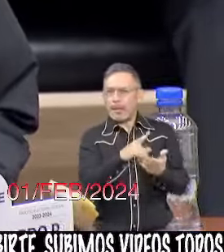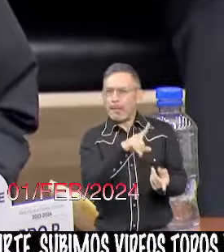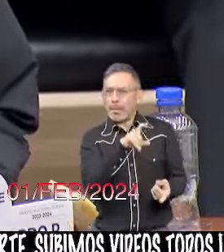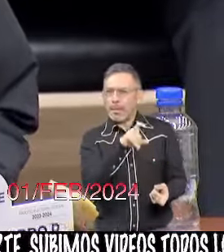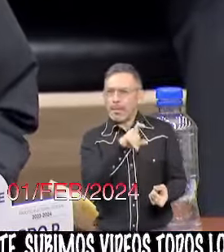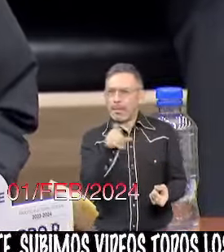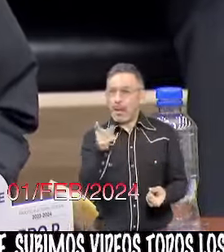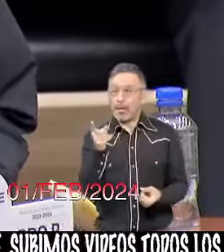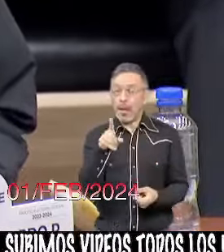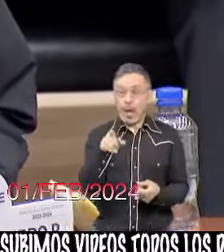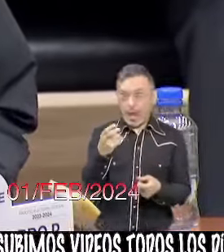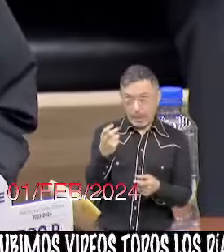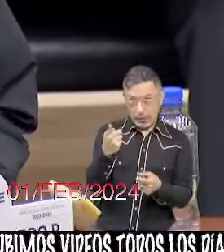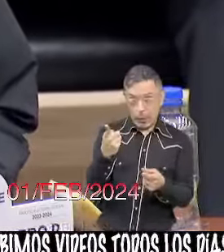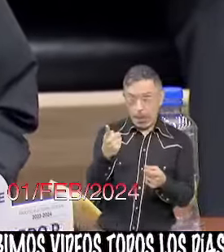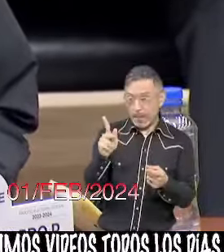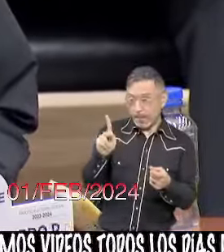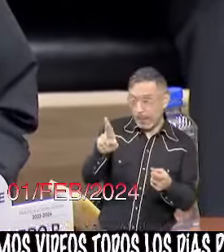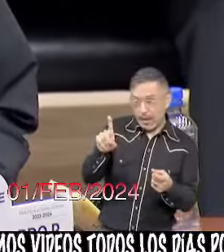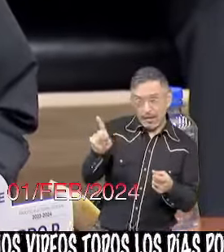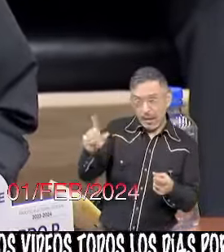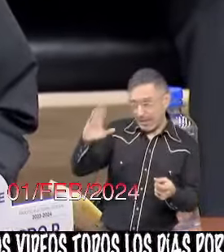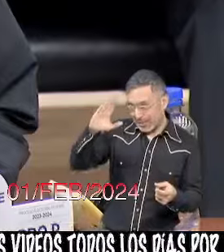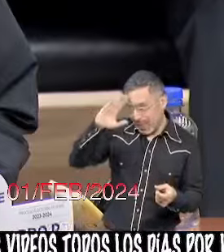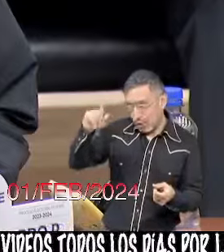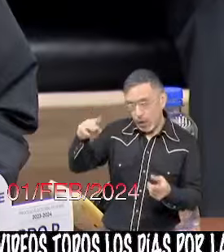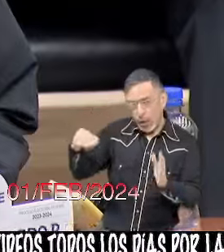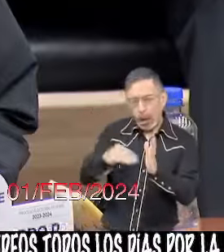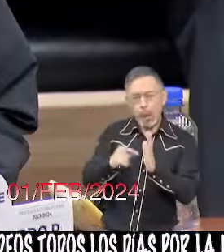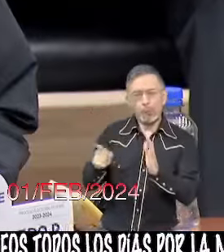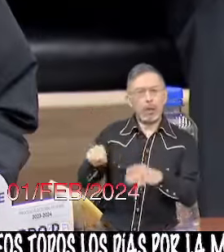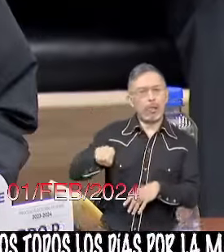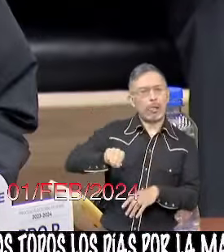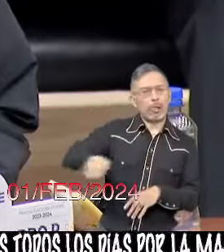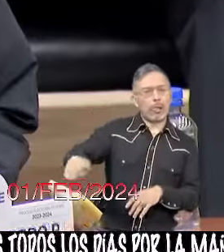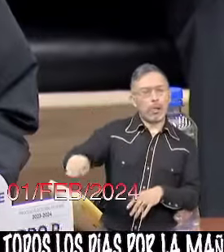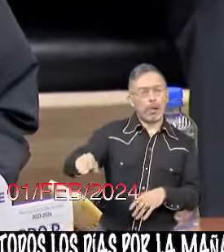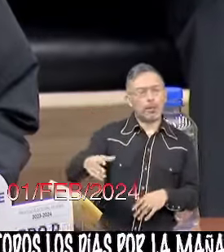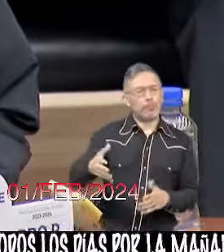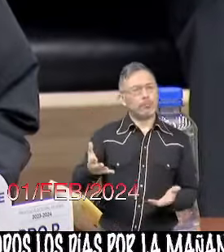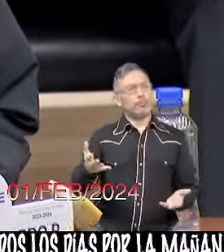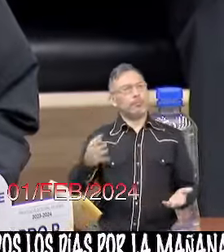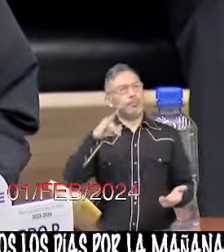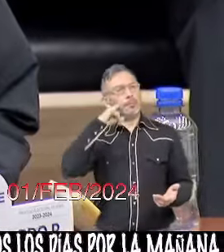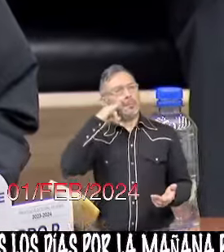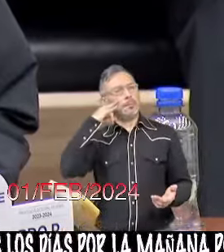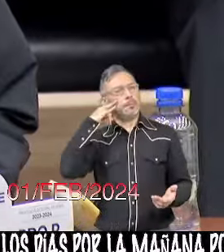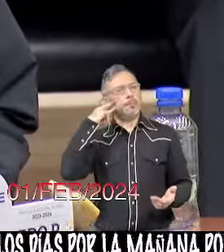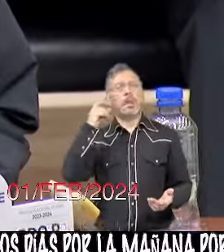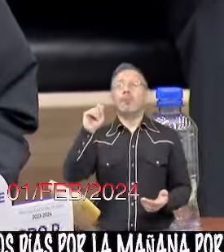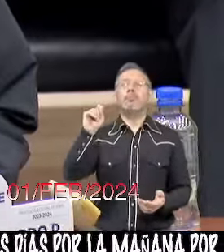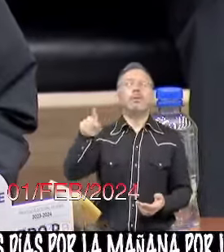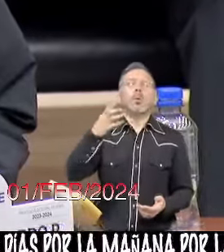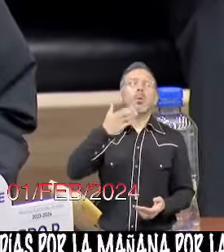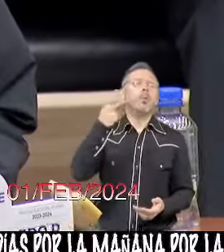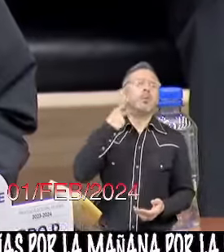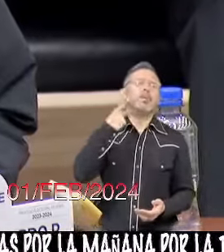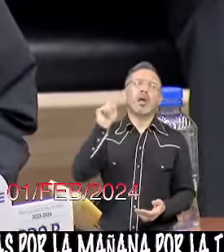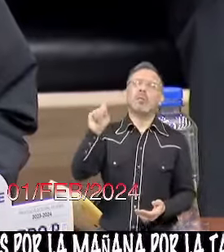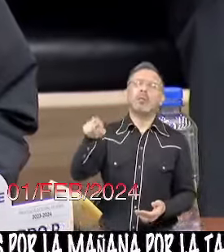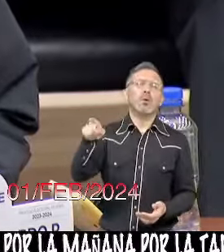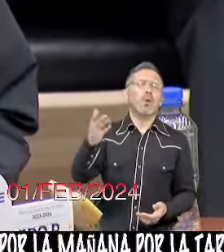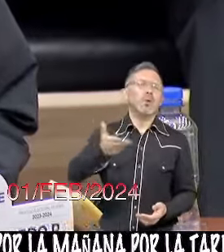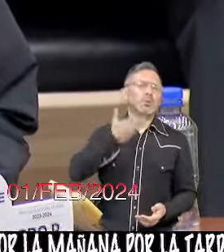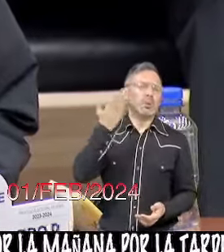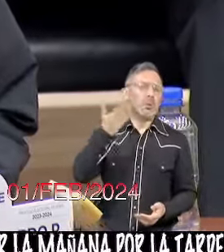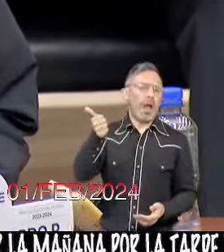le dieron ni el saludo ahí. Es parte de su práctica política. Ya habrá momento de debatir las cosas que aquí se